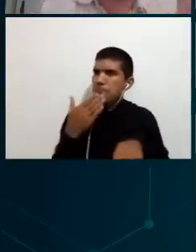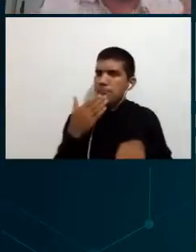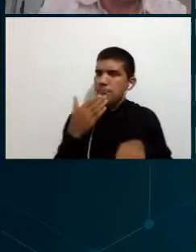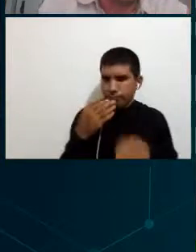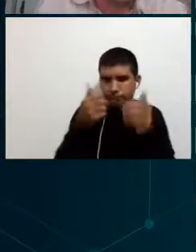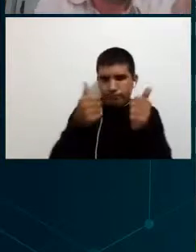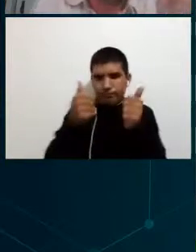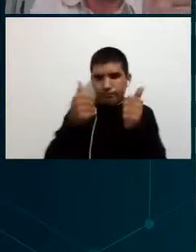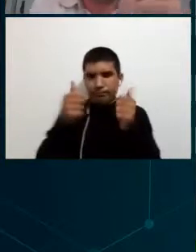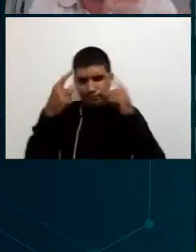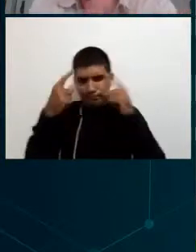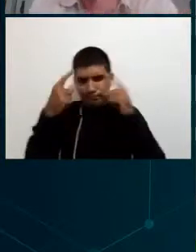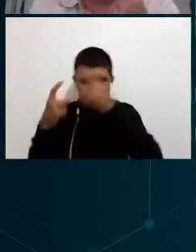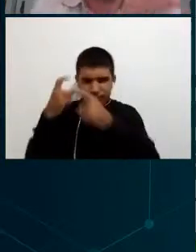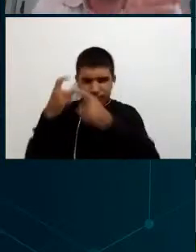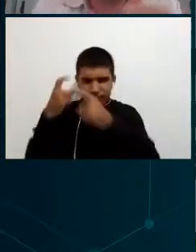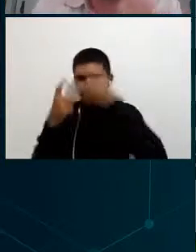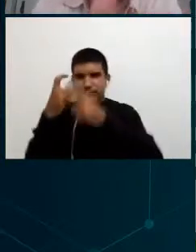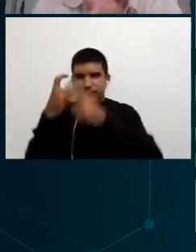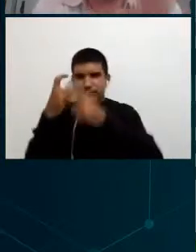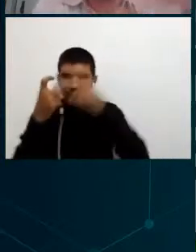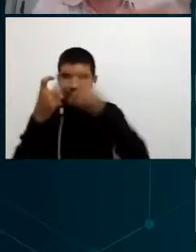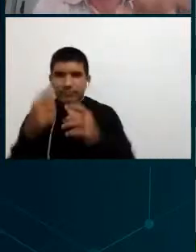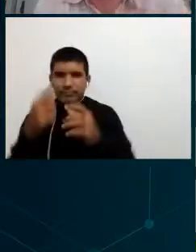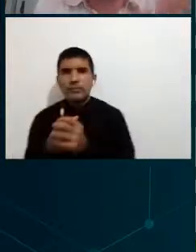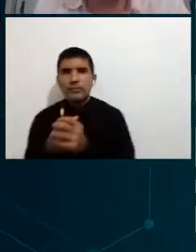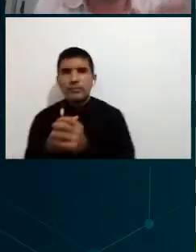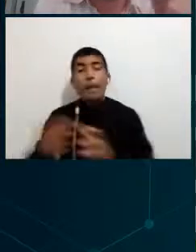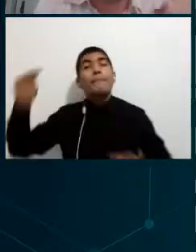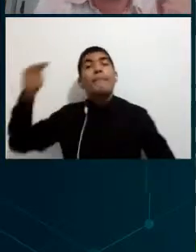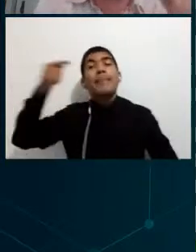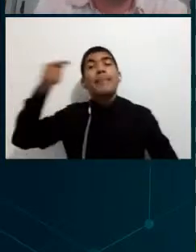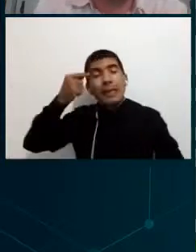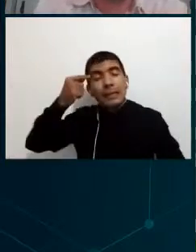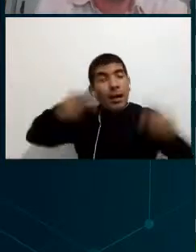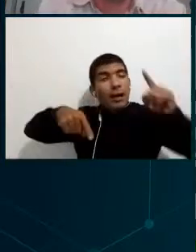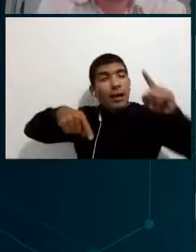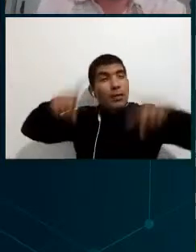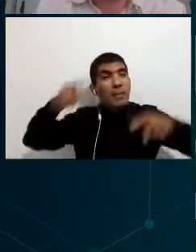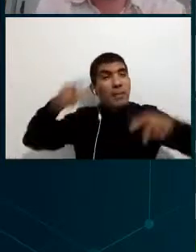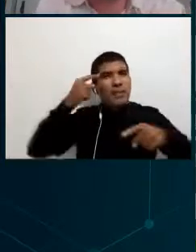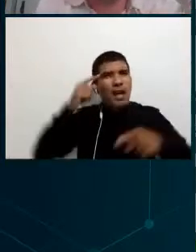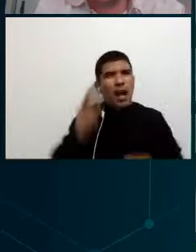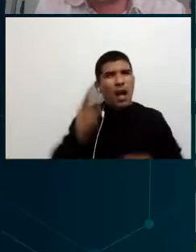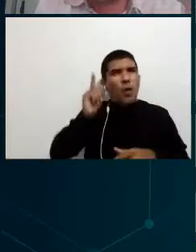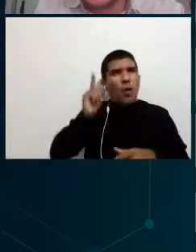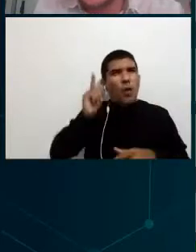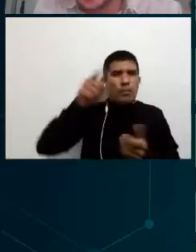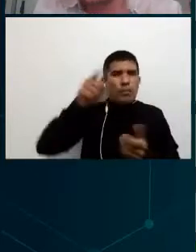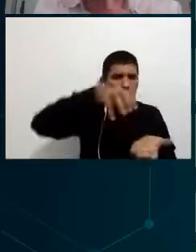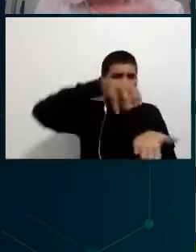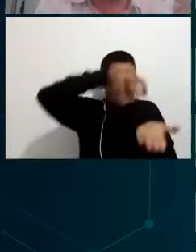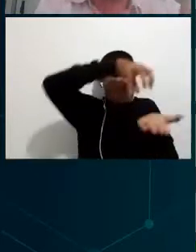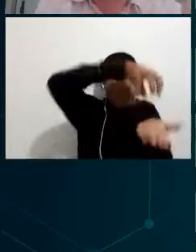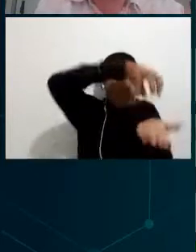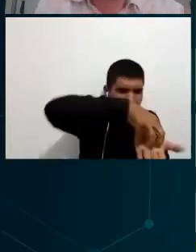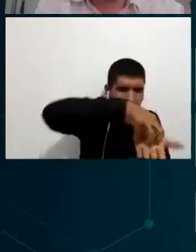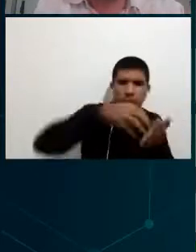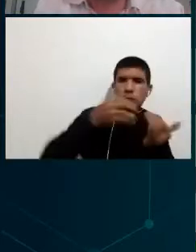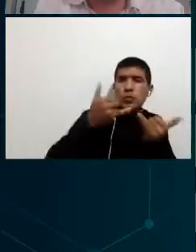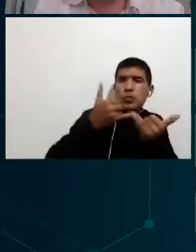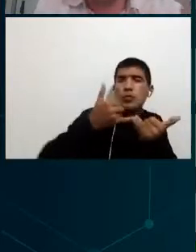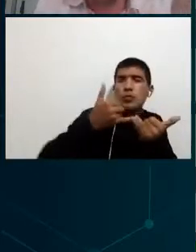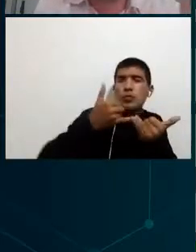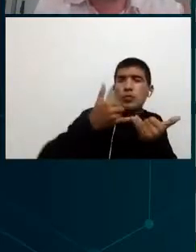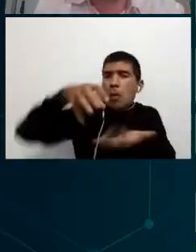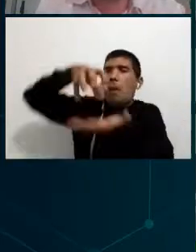MPLS iba a haber un tiempo de procesamiento en cada uno de esos equipos y por ende la latencia o el tiempo para que el tráfico me pasara si